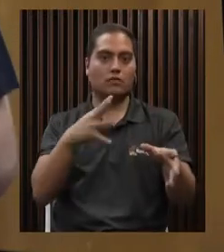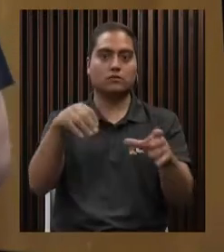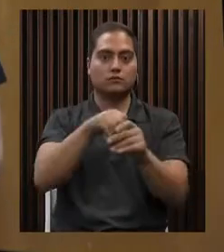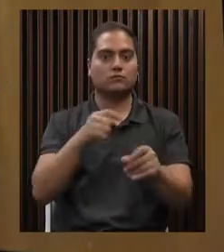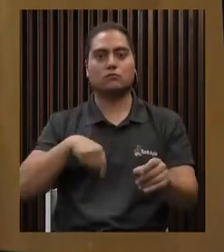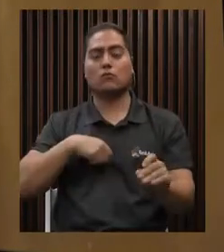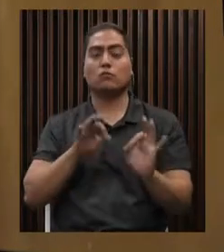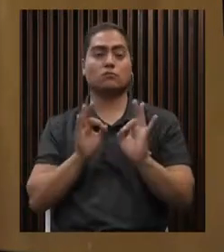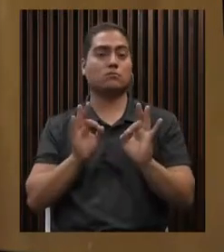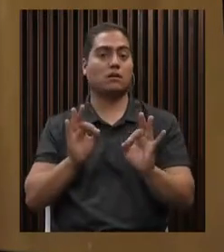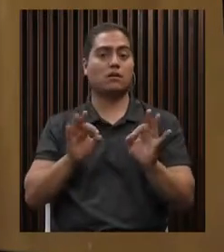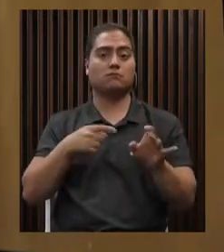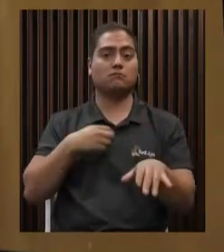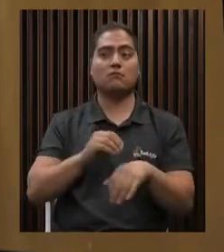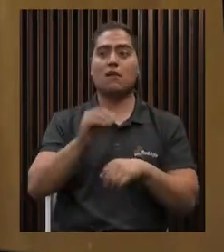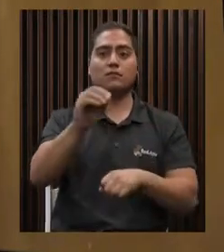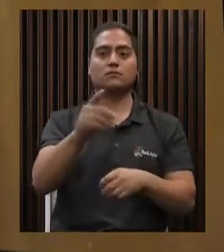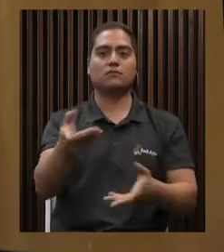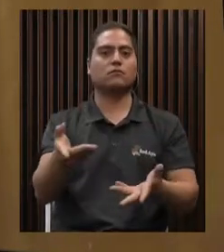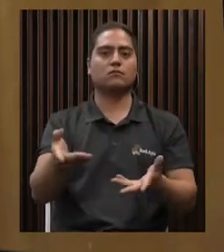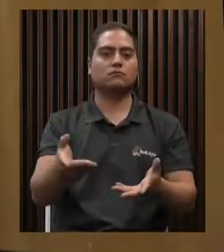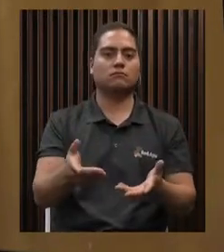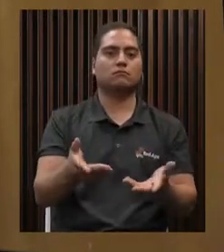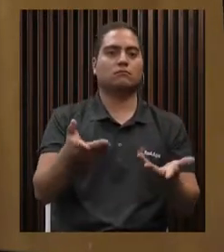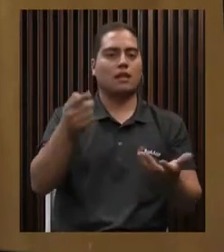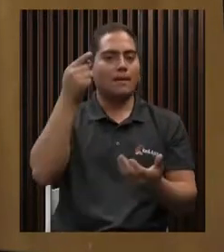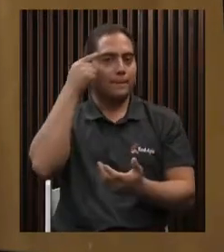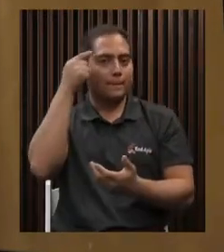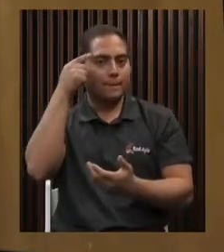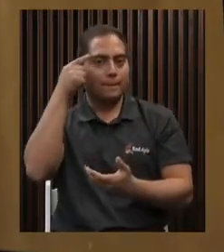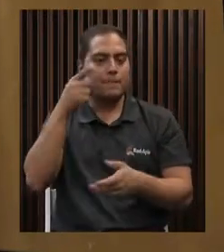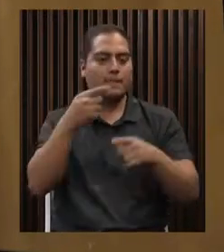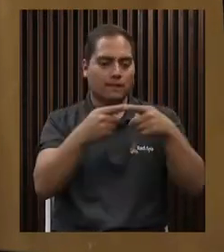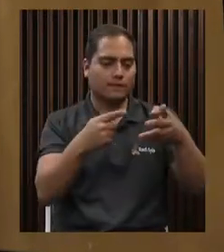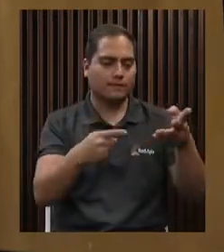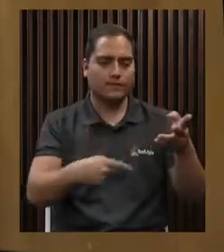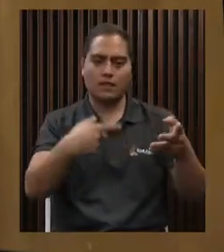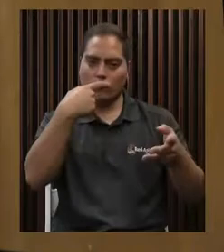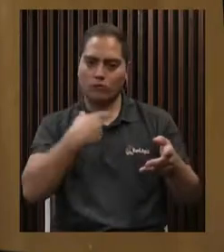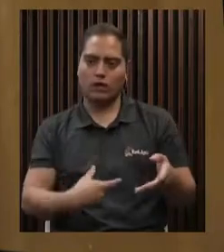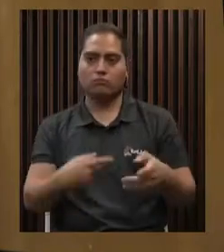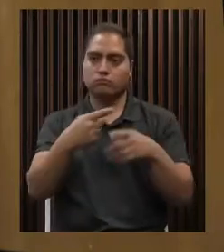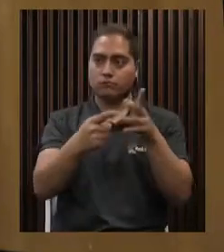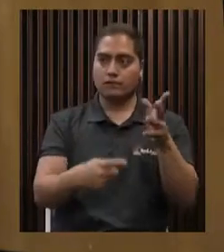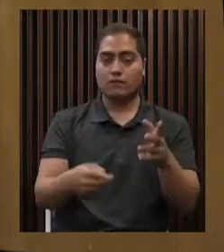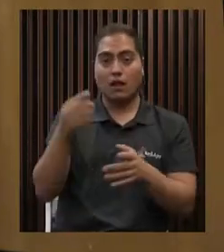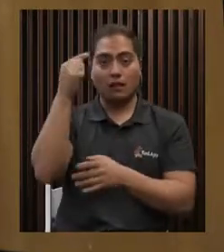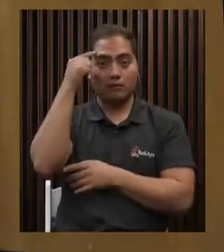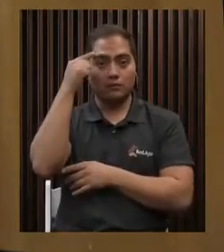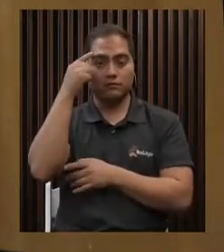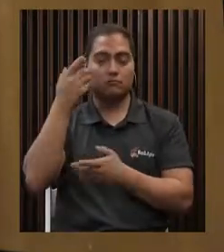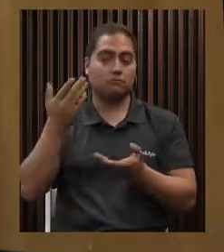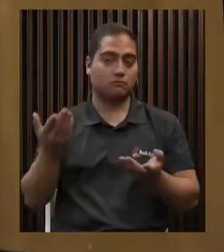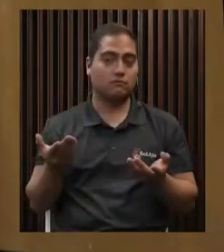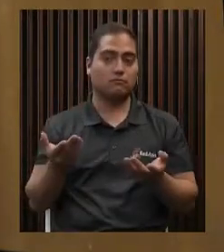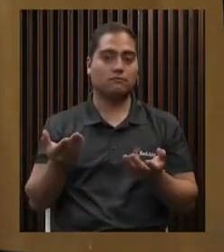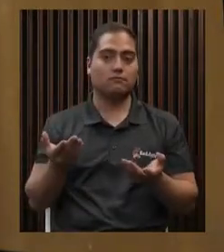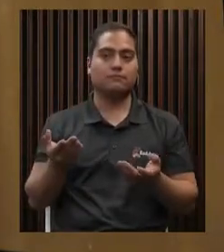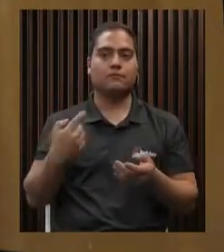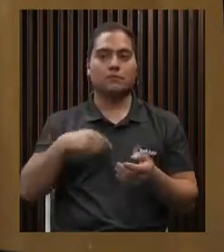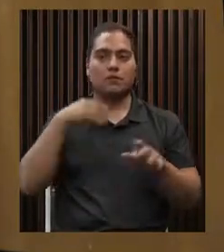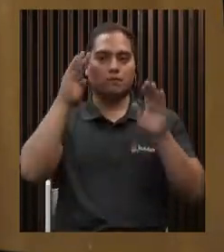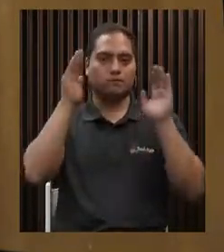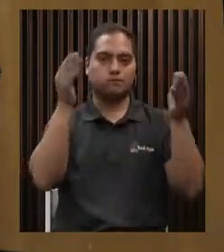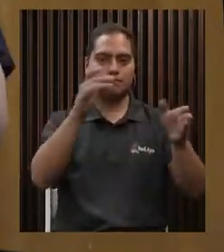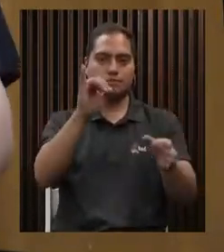que se trata simplemente de un caso de pensar respecto a distintos cuerpos y distintas mentes. Por lo tanto, tener un enfoque inclusivo es